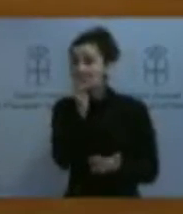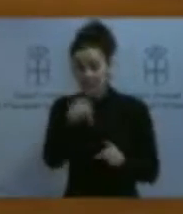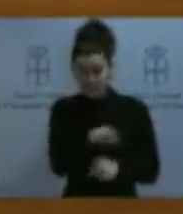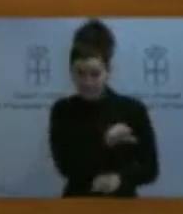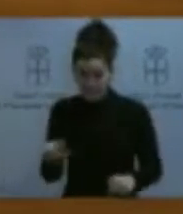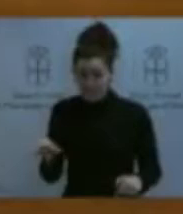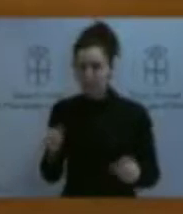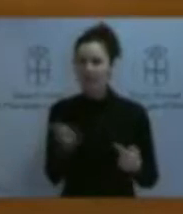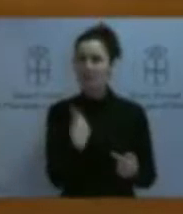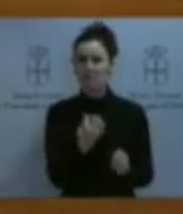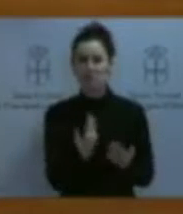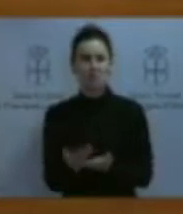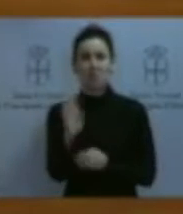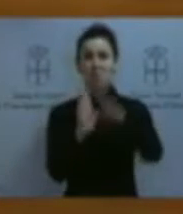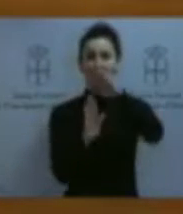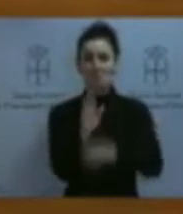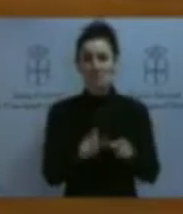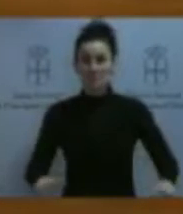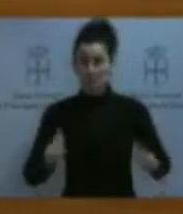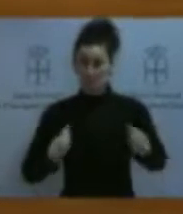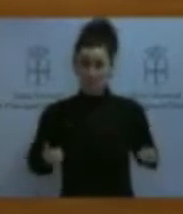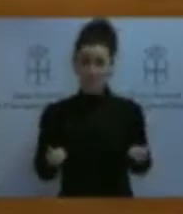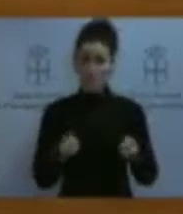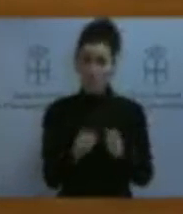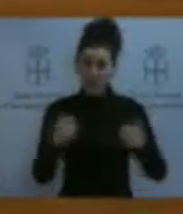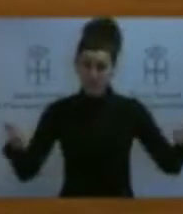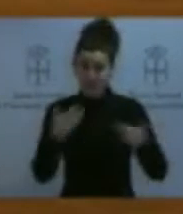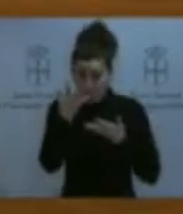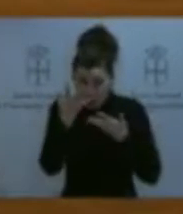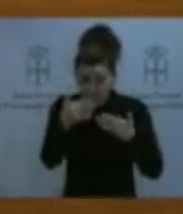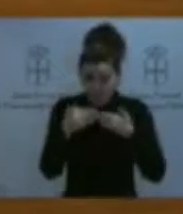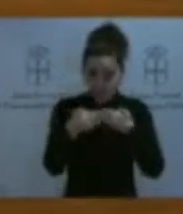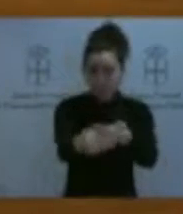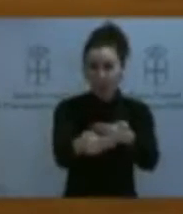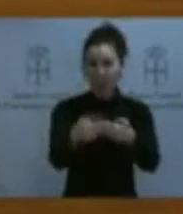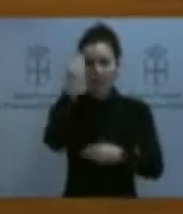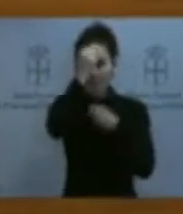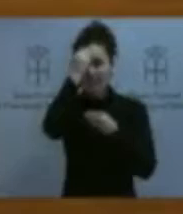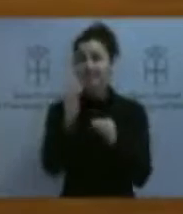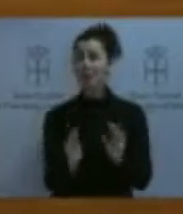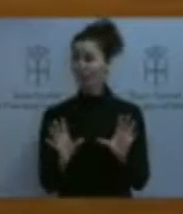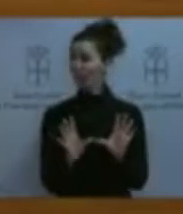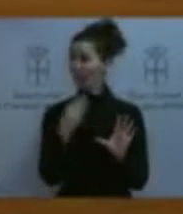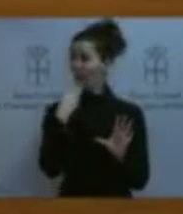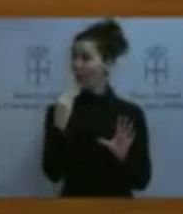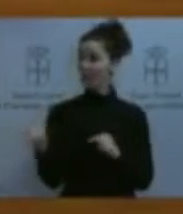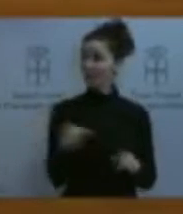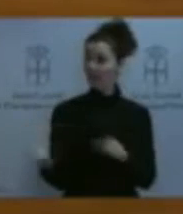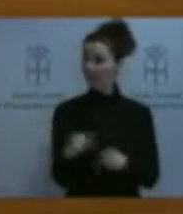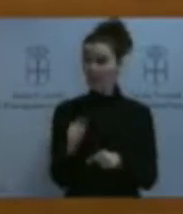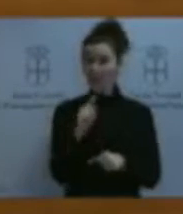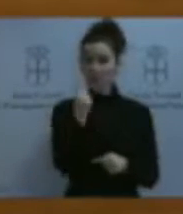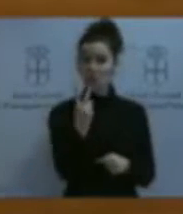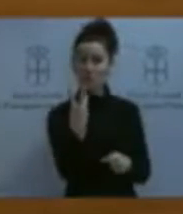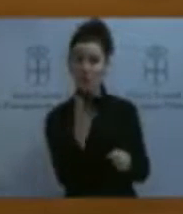10 años, pues planifican que volverán 10 jóvenes al año durante 10 años, ¿no? Si seguimos la misma